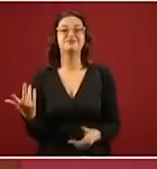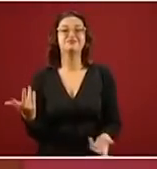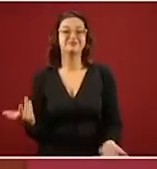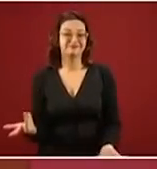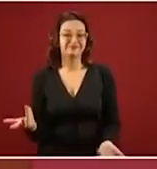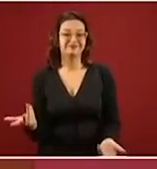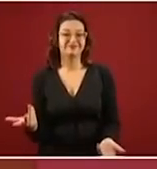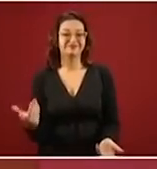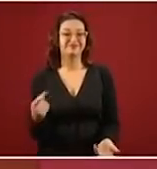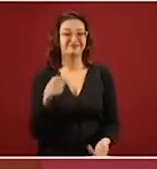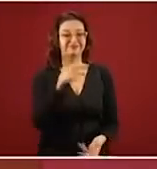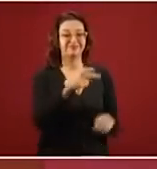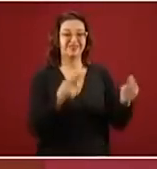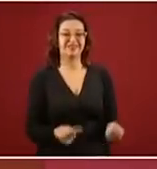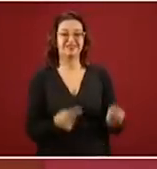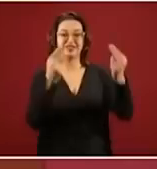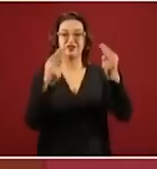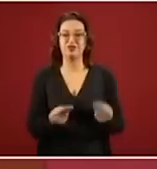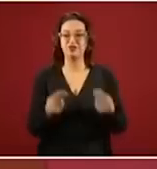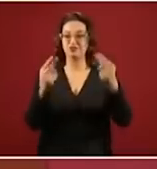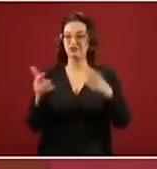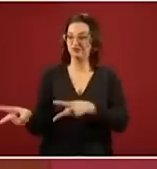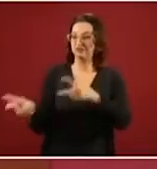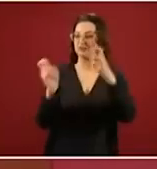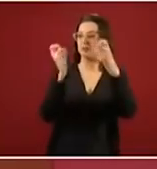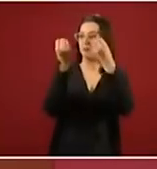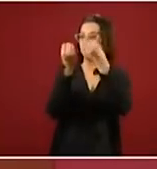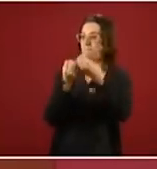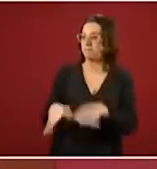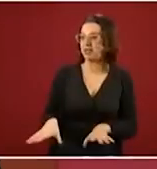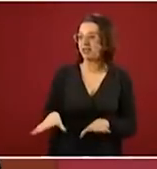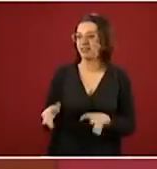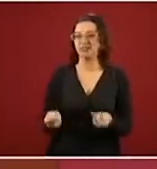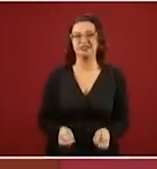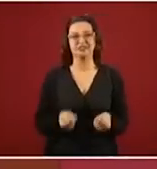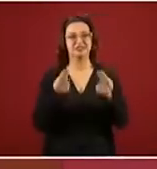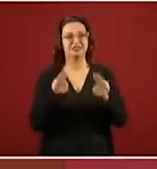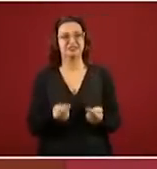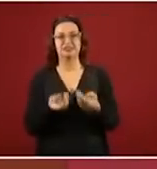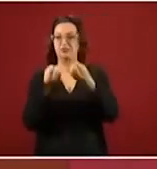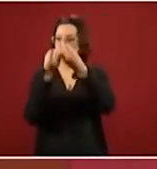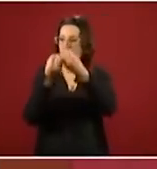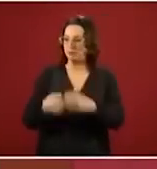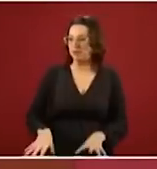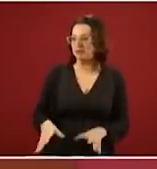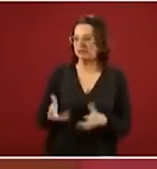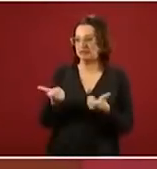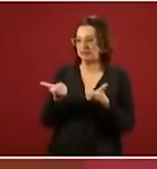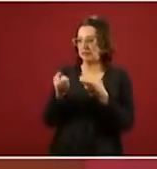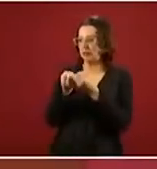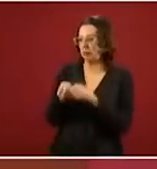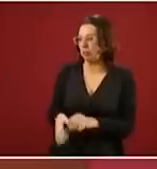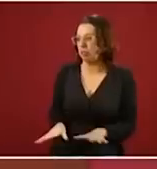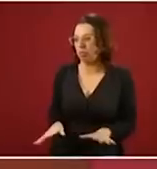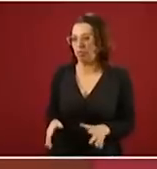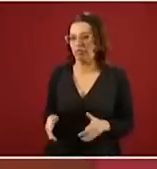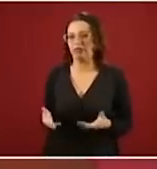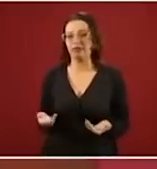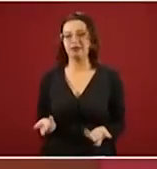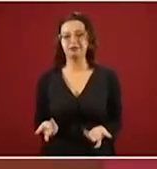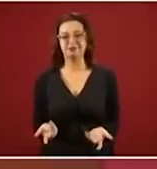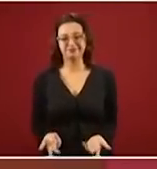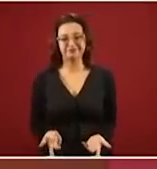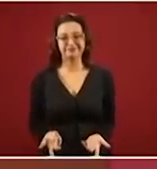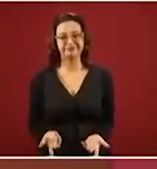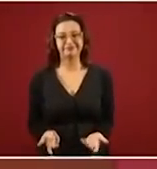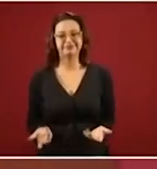una tranza a menos un negocio - ya les va y